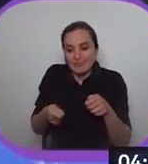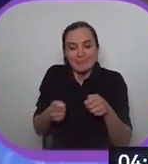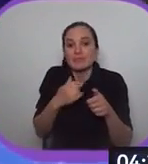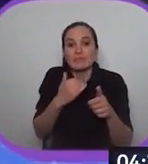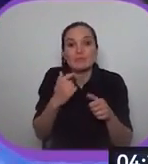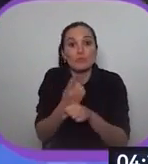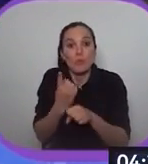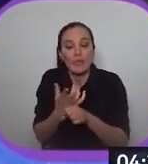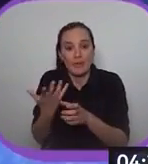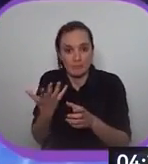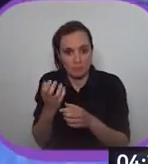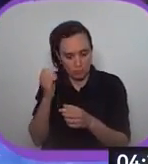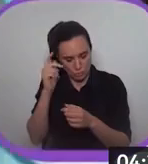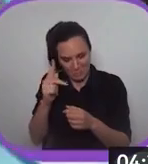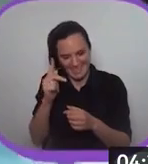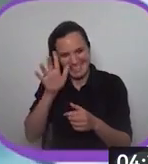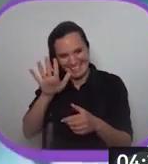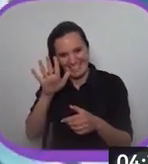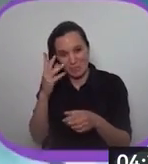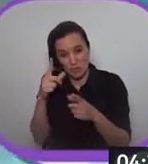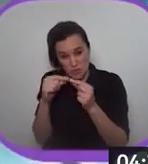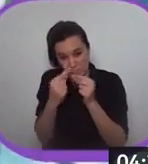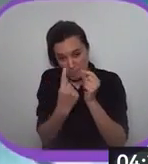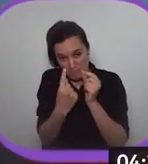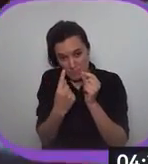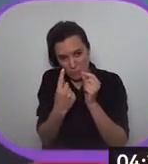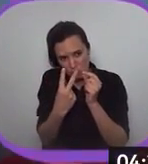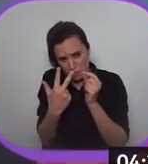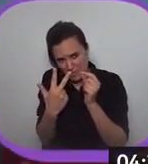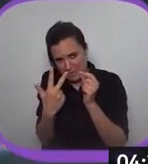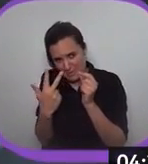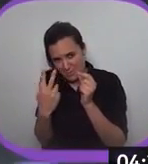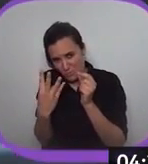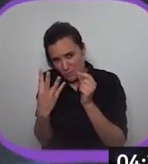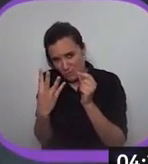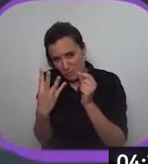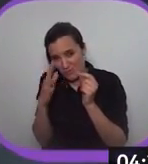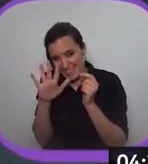ella. Correcto. Código de ignición, los primeros 5 números primos.